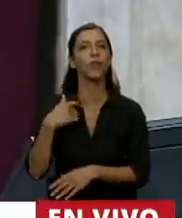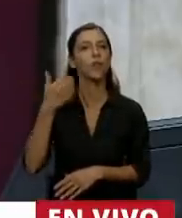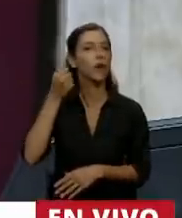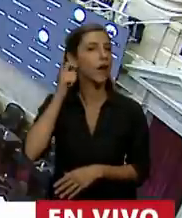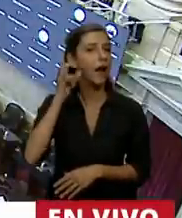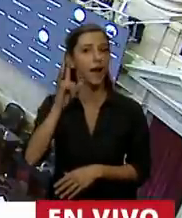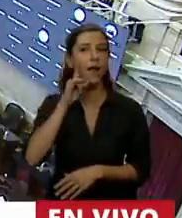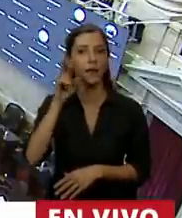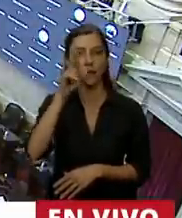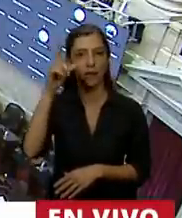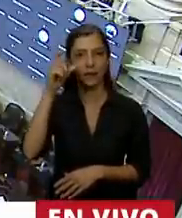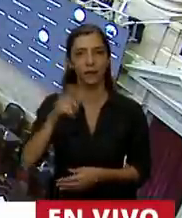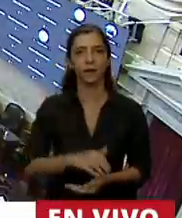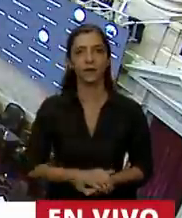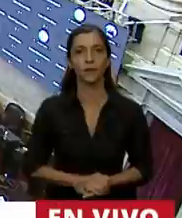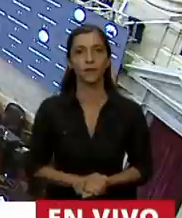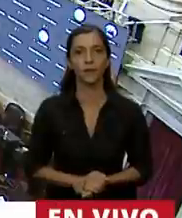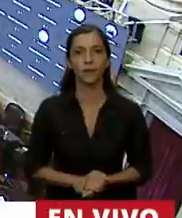Aguirre.